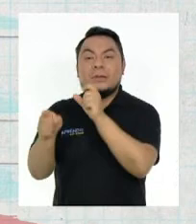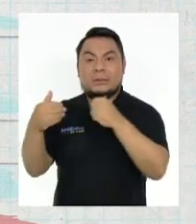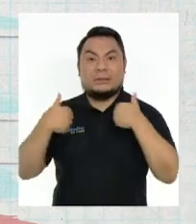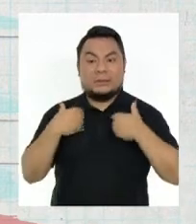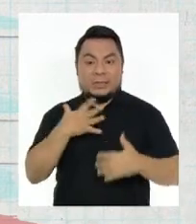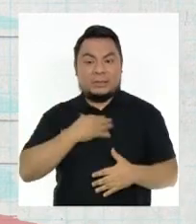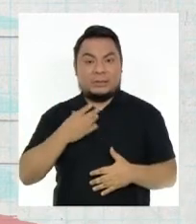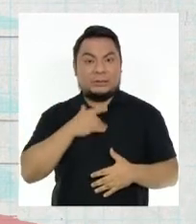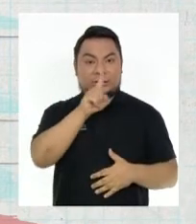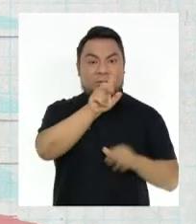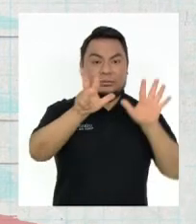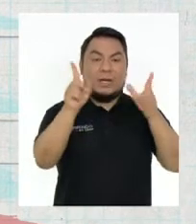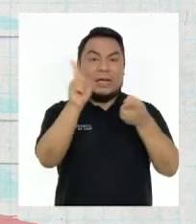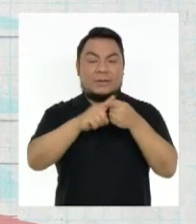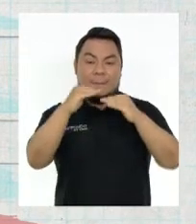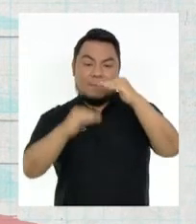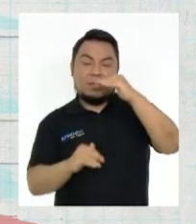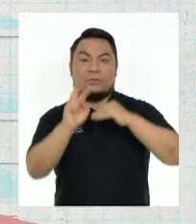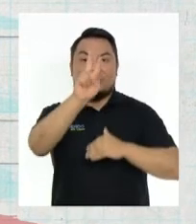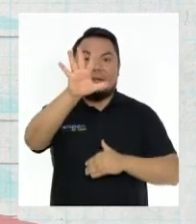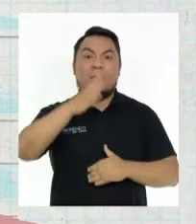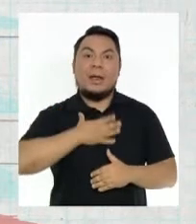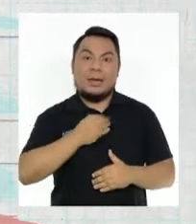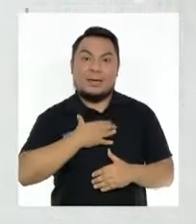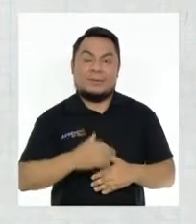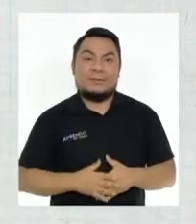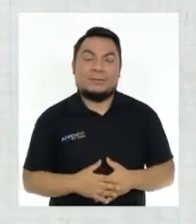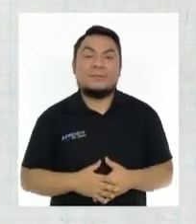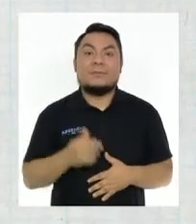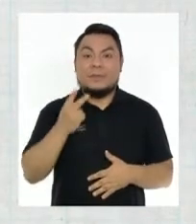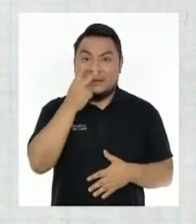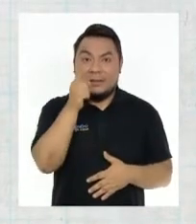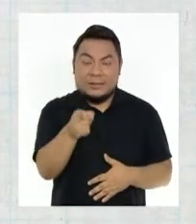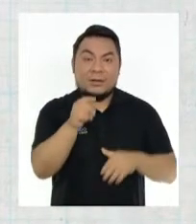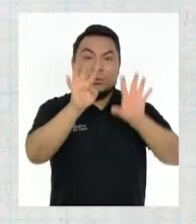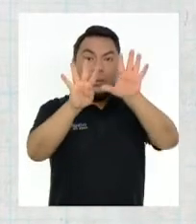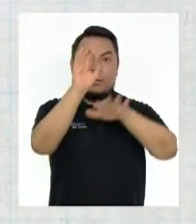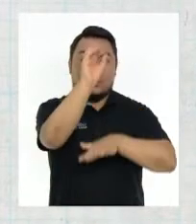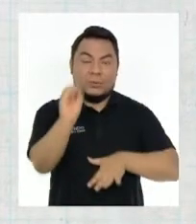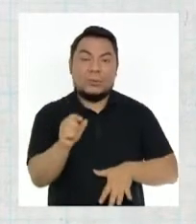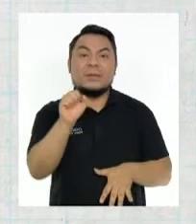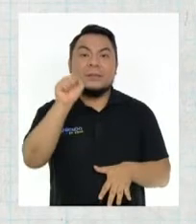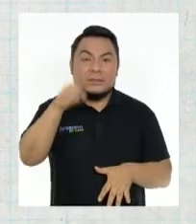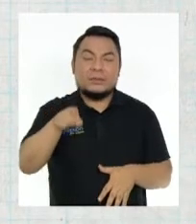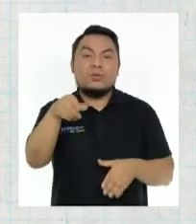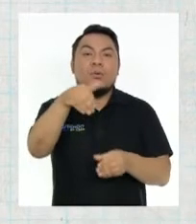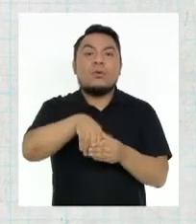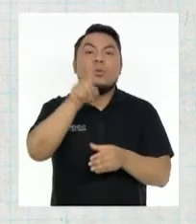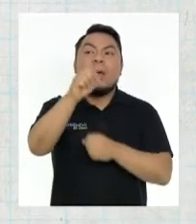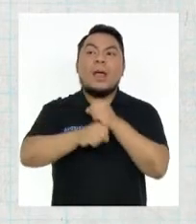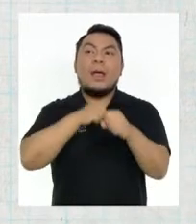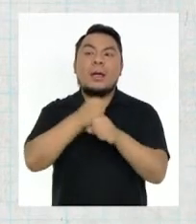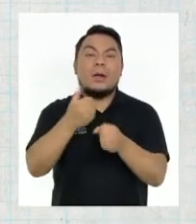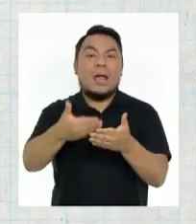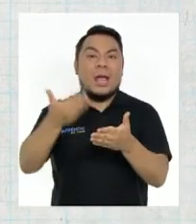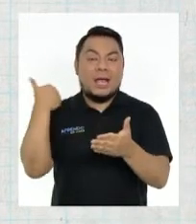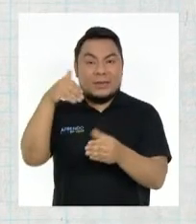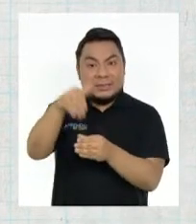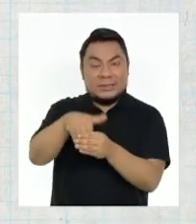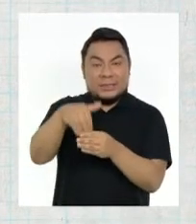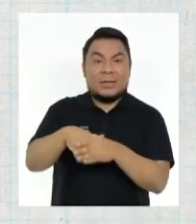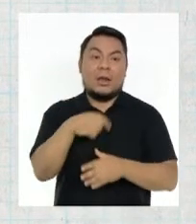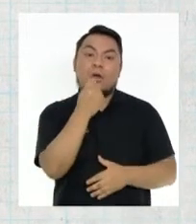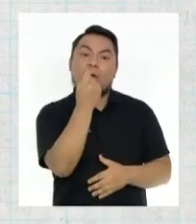desde 18 hasta menos de 25 años. Leemos que el 9% decide su voto un año antes de la elección, mientras